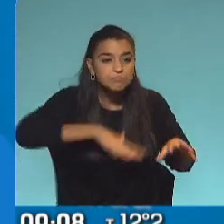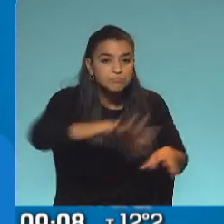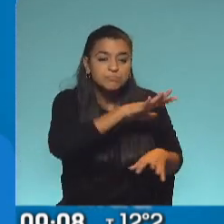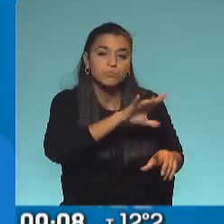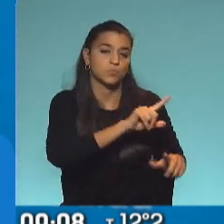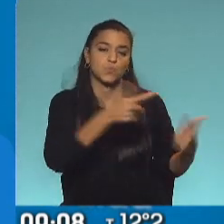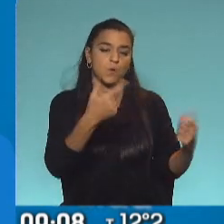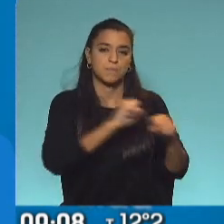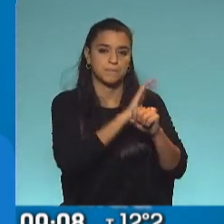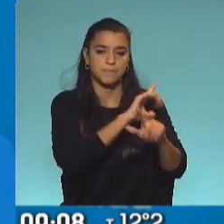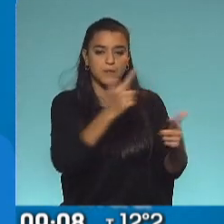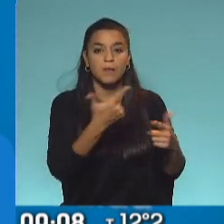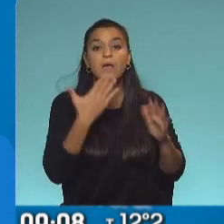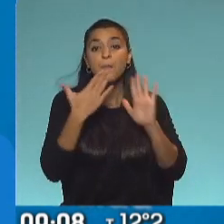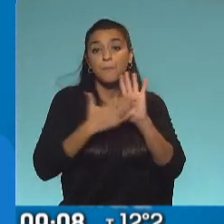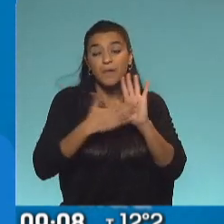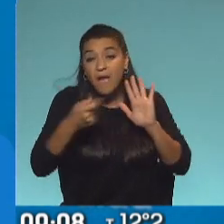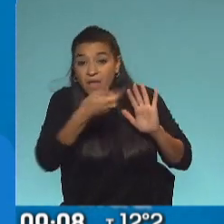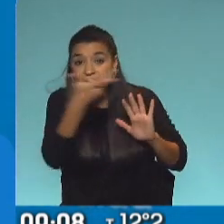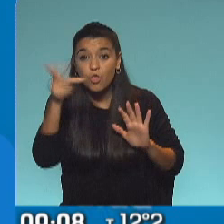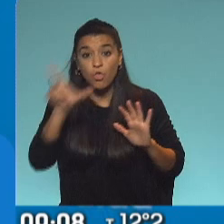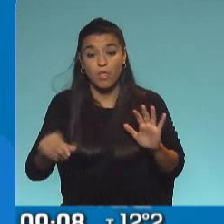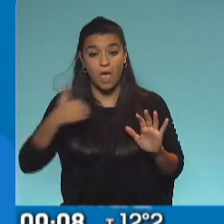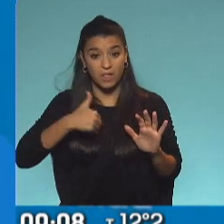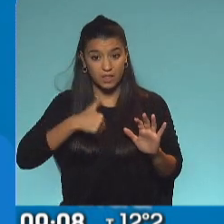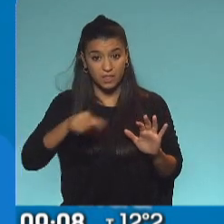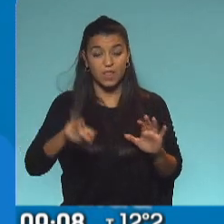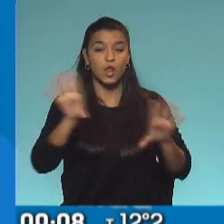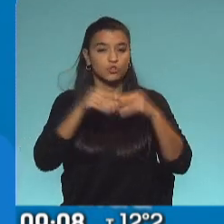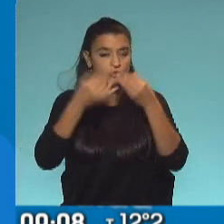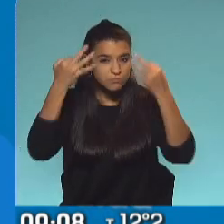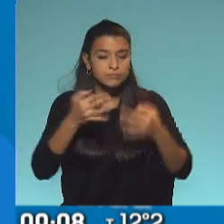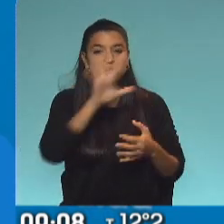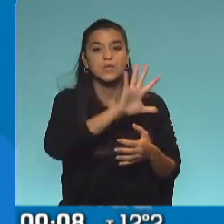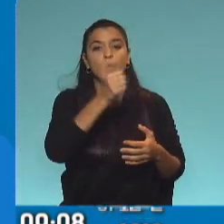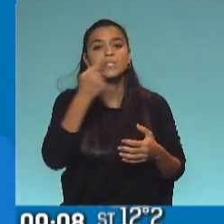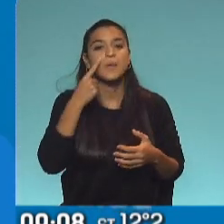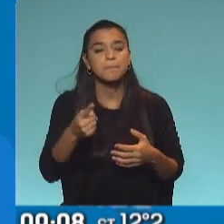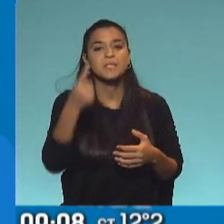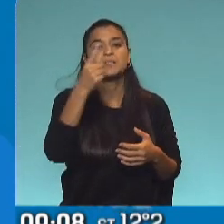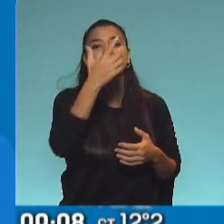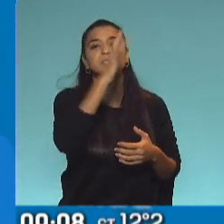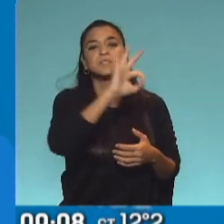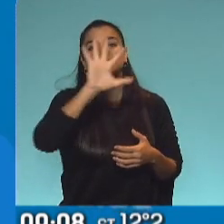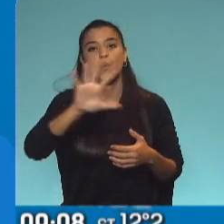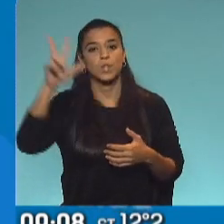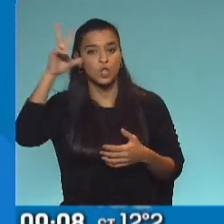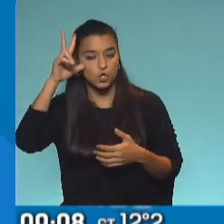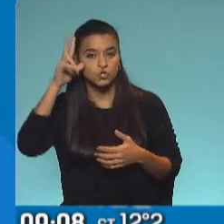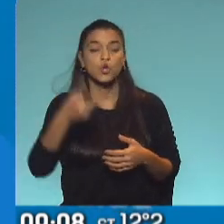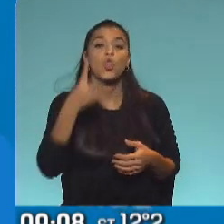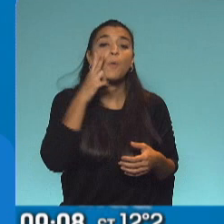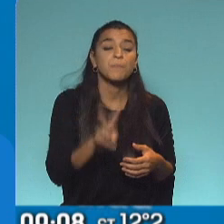qué cantidad de test ha realizado en la argentina de forma total 56 mil 58 2